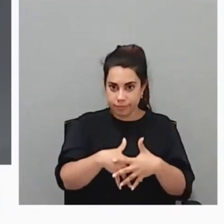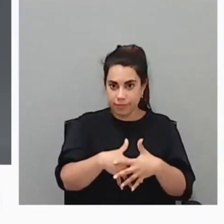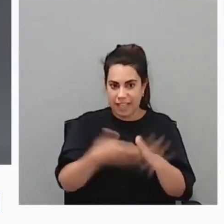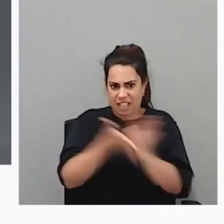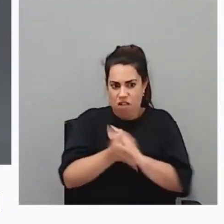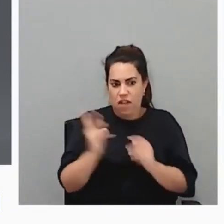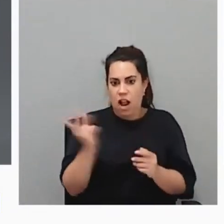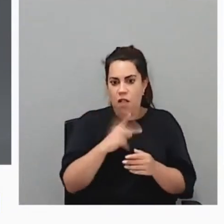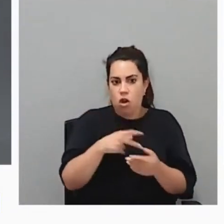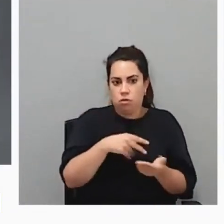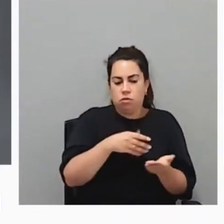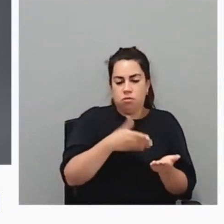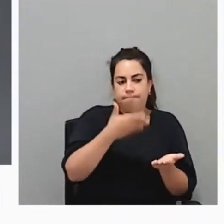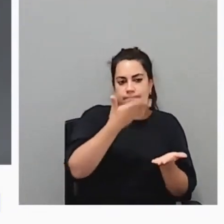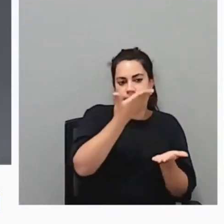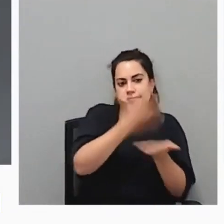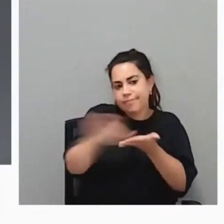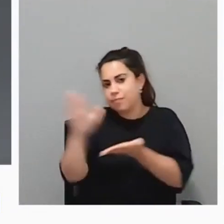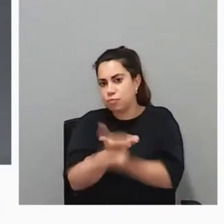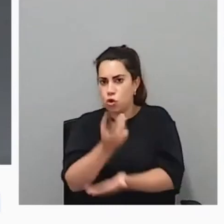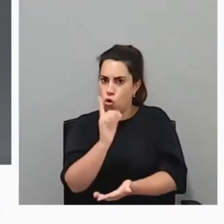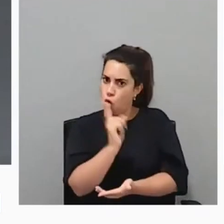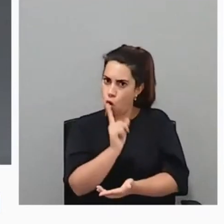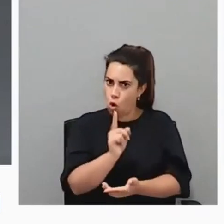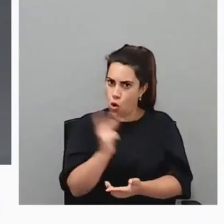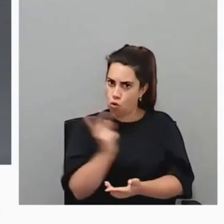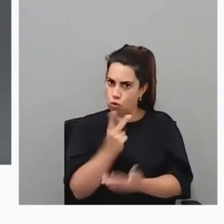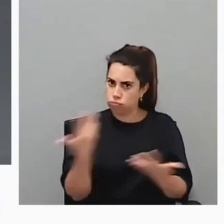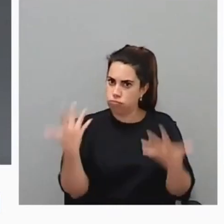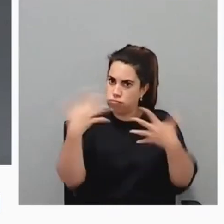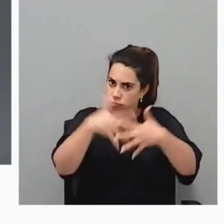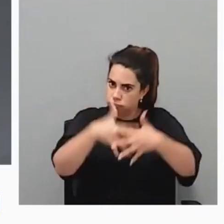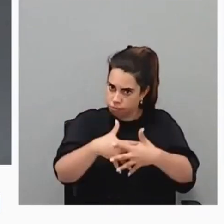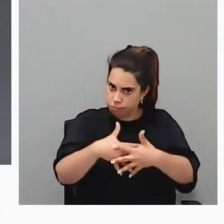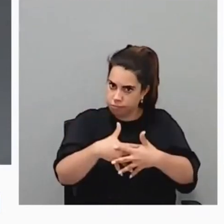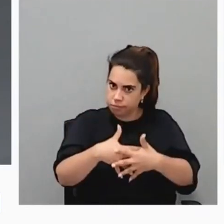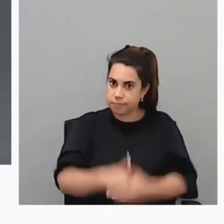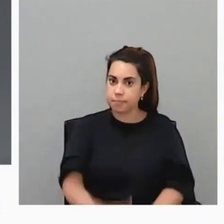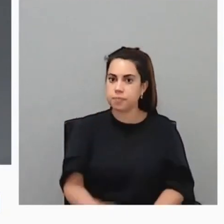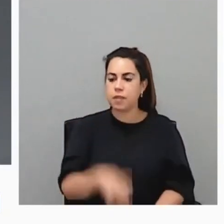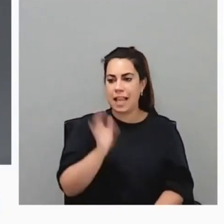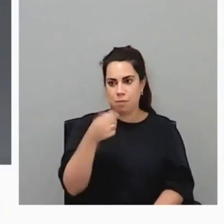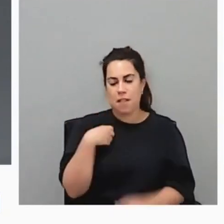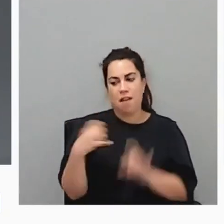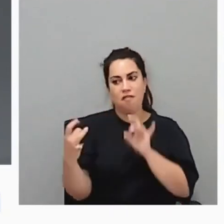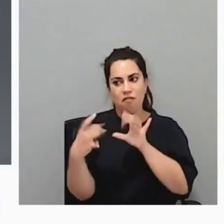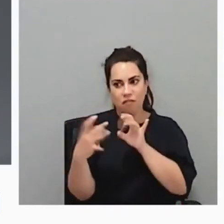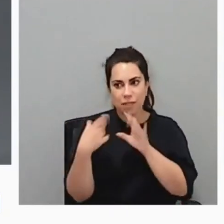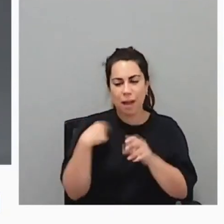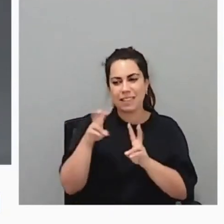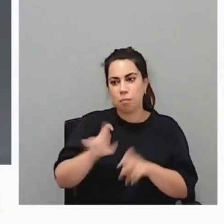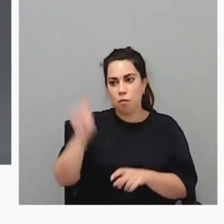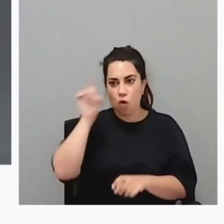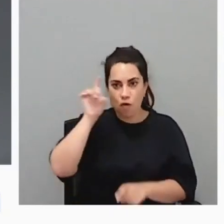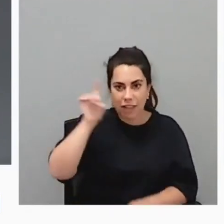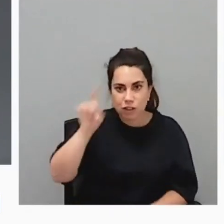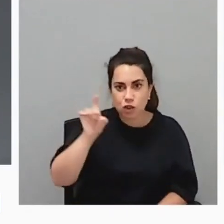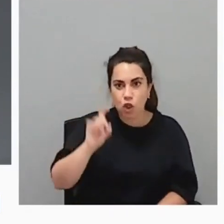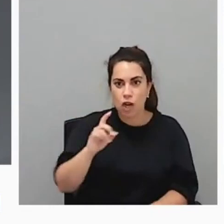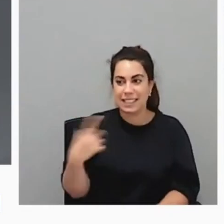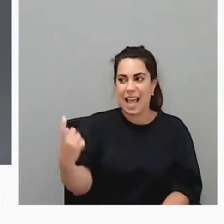¿no? Que muchas veces pensamos que no se puede hacer. Y la verdad, el feedback que estamos teniendo tanto con los profesores y sobre todo con los